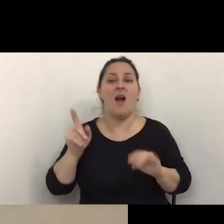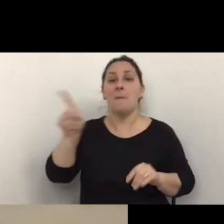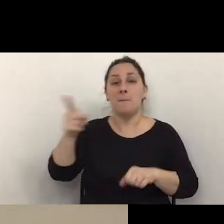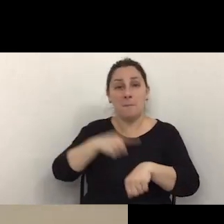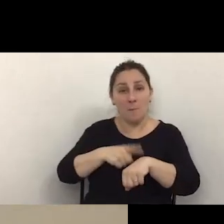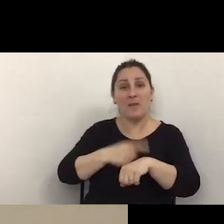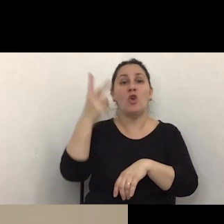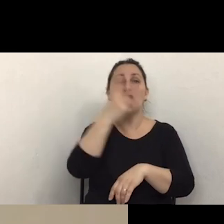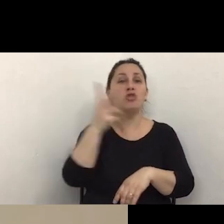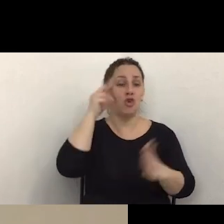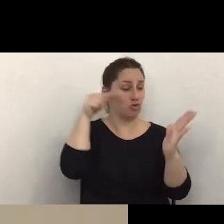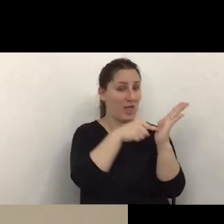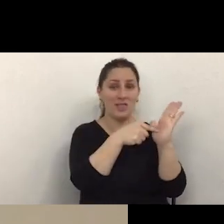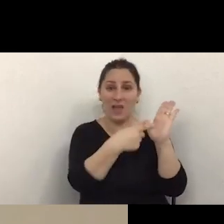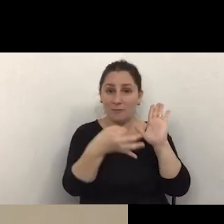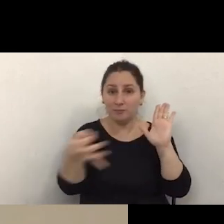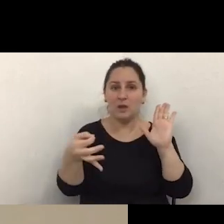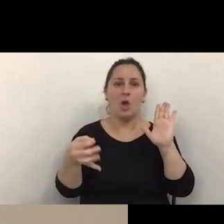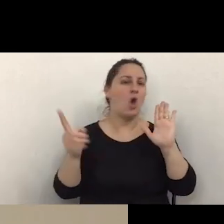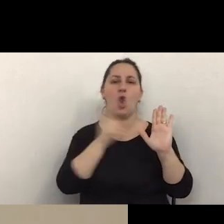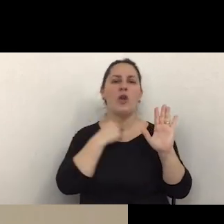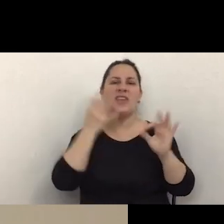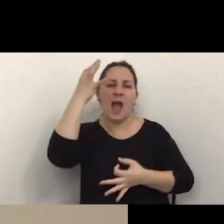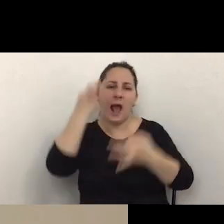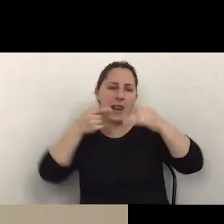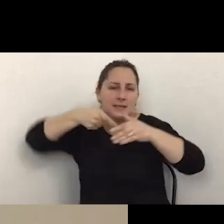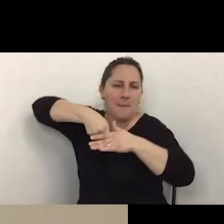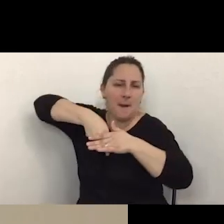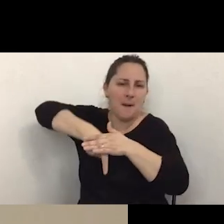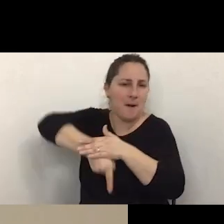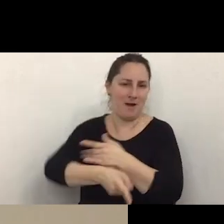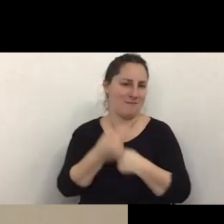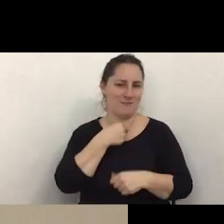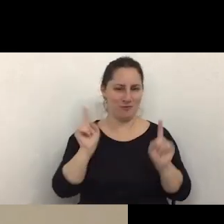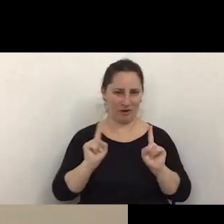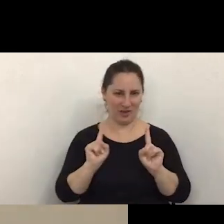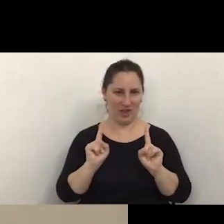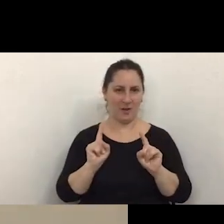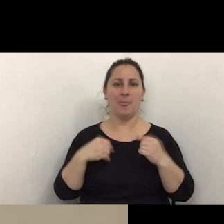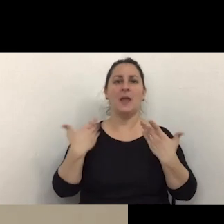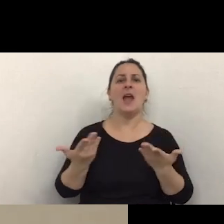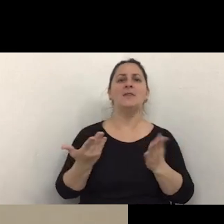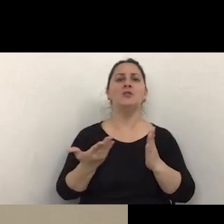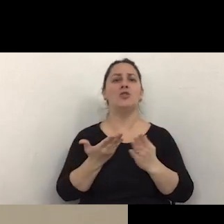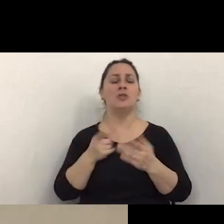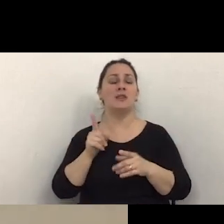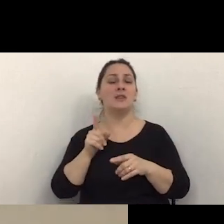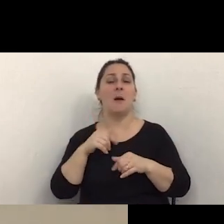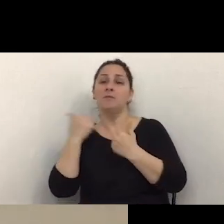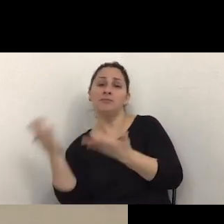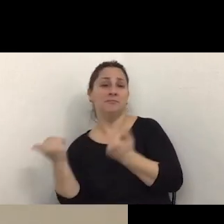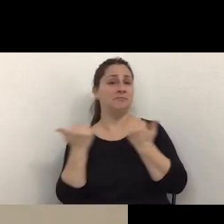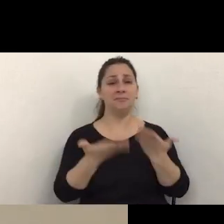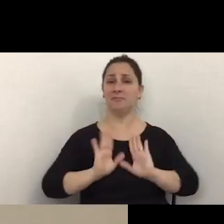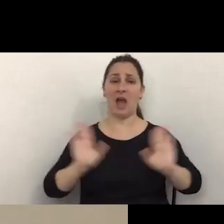el 280, no tiene ganas de entrar a analizar el caso. Entonces no se expide ni en un sentido ni en el otro. No